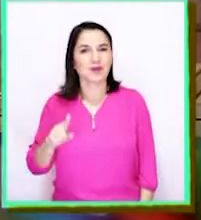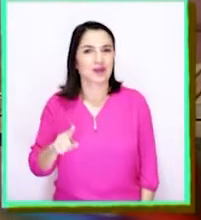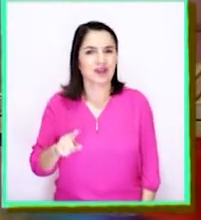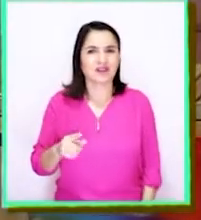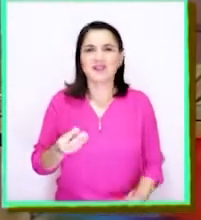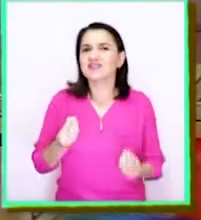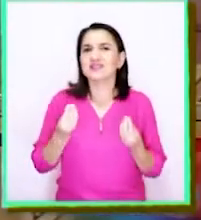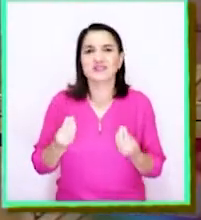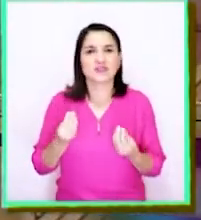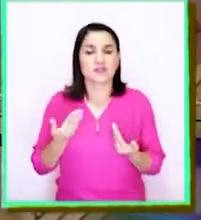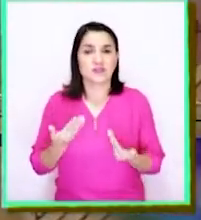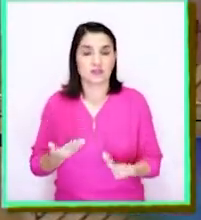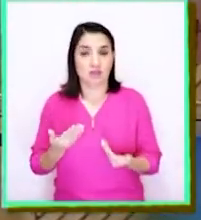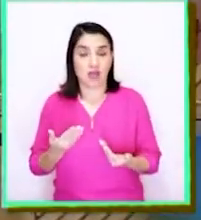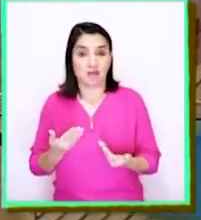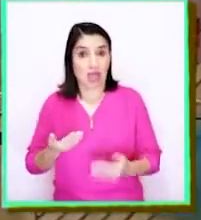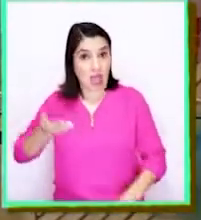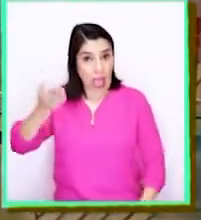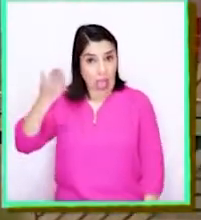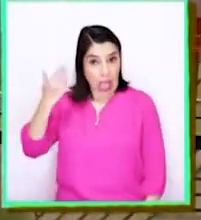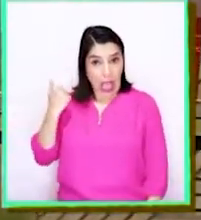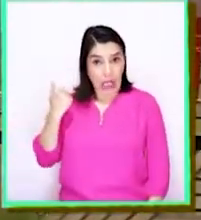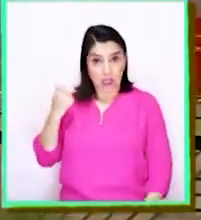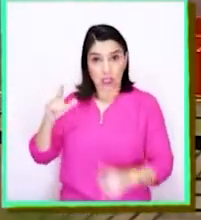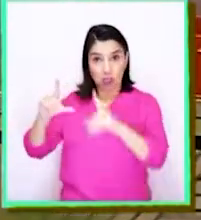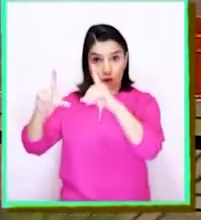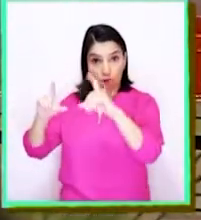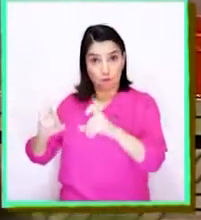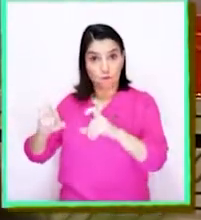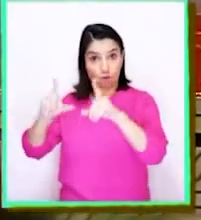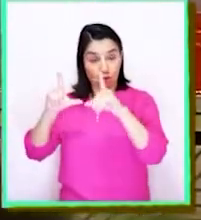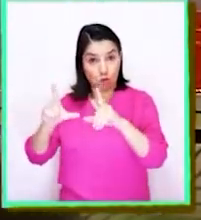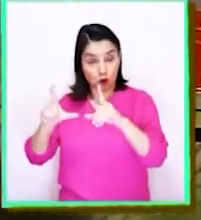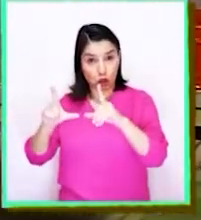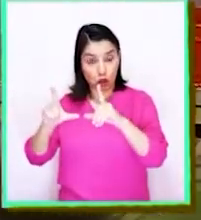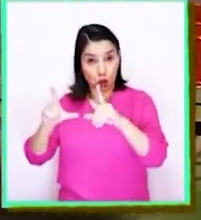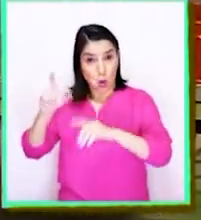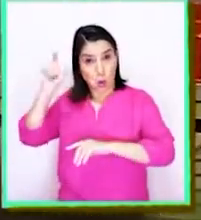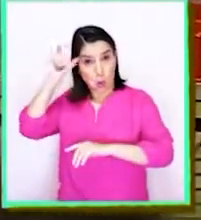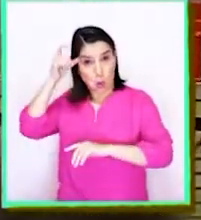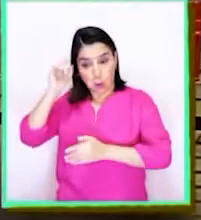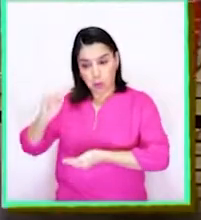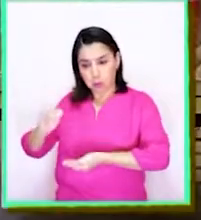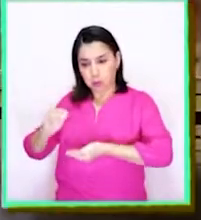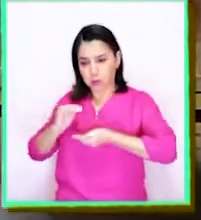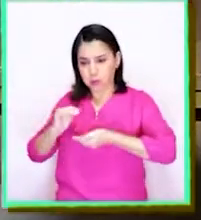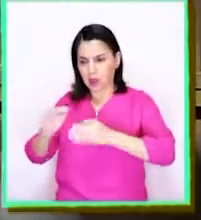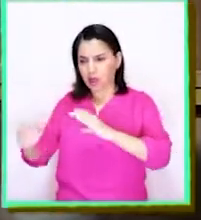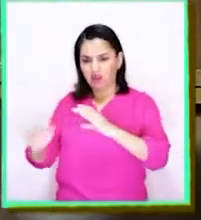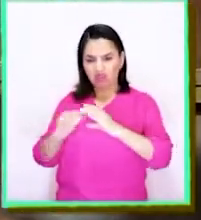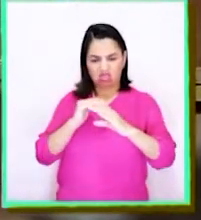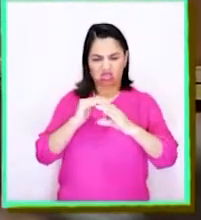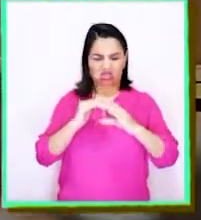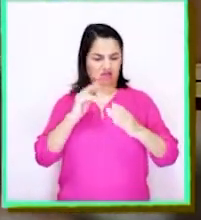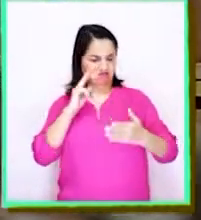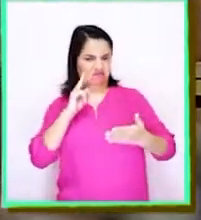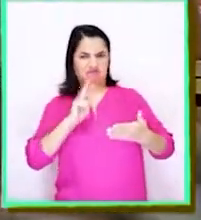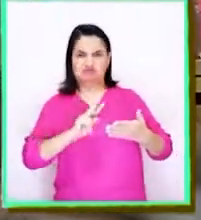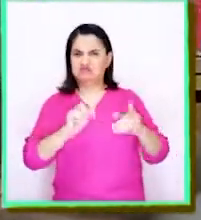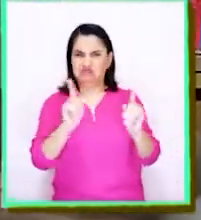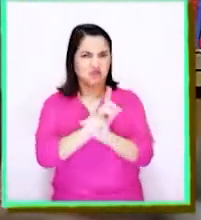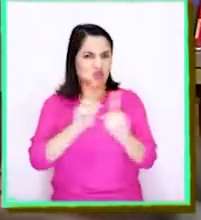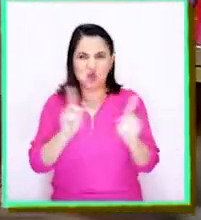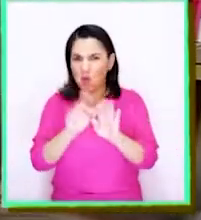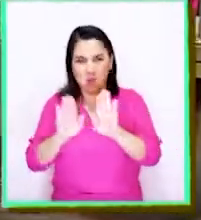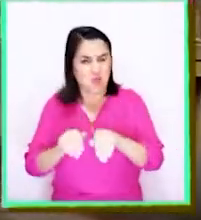no saben lo que me pasó. El otro día me mandaron una foto de la Delfina. Pero no era la Delfina que yo recordaba,